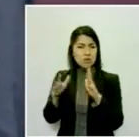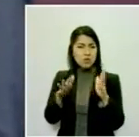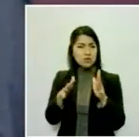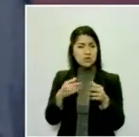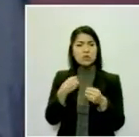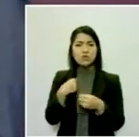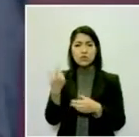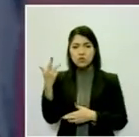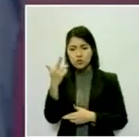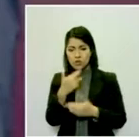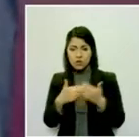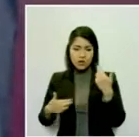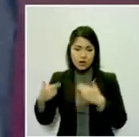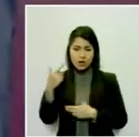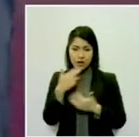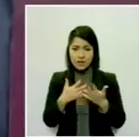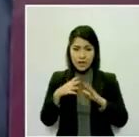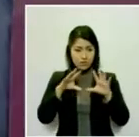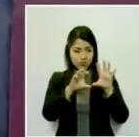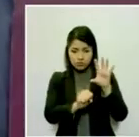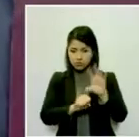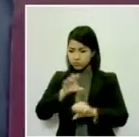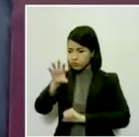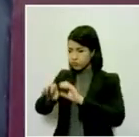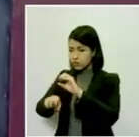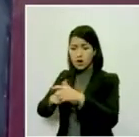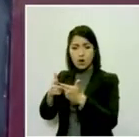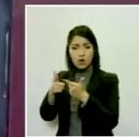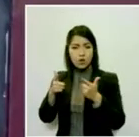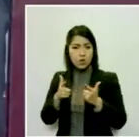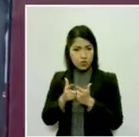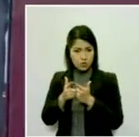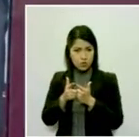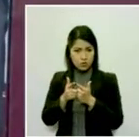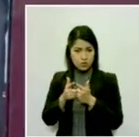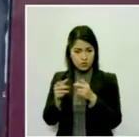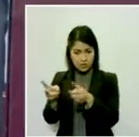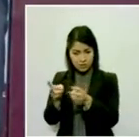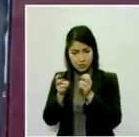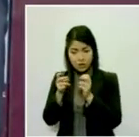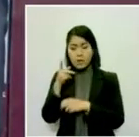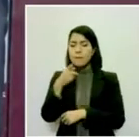hizo un operativo y se detuvo a las bandas, pero no, aquí no tenemos ese tema, ¿sí? Aquí